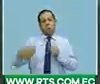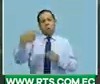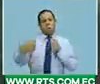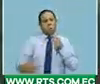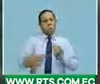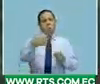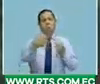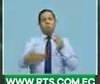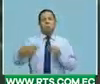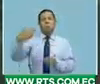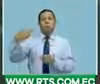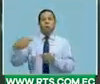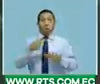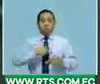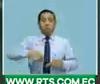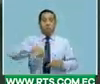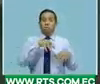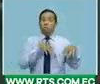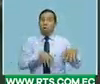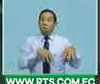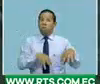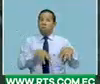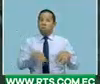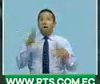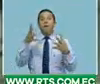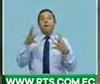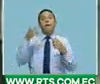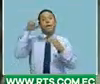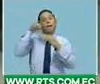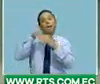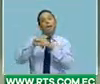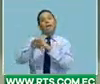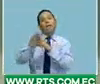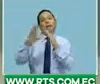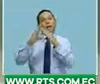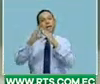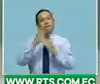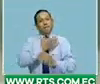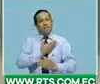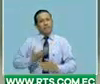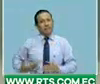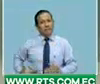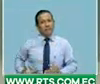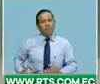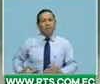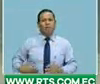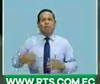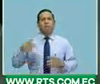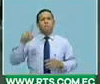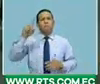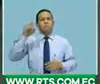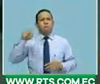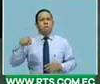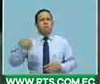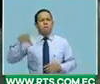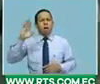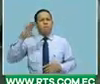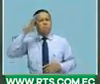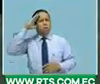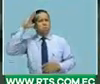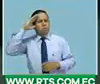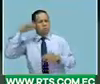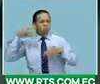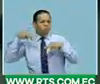Manifestantes intentaron entonces ingresar al Palacio de Gobierno. Se sabe que más de 1,000 uniformados participaron para controlar la marcha.